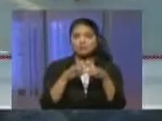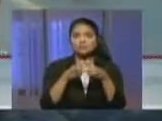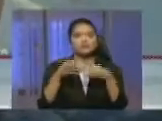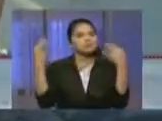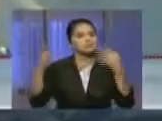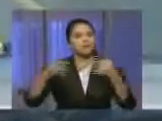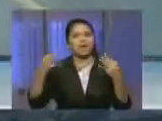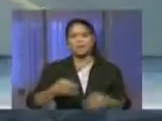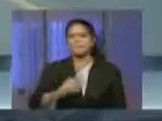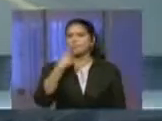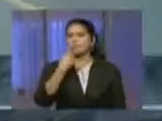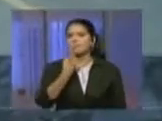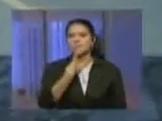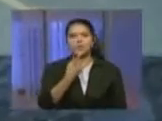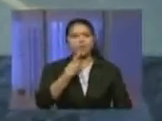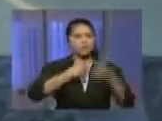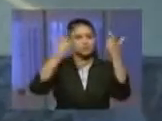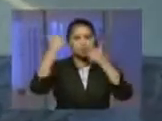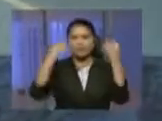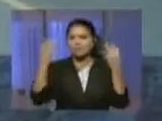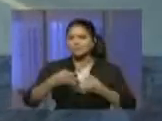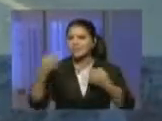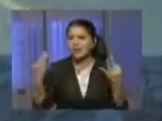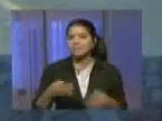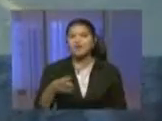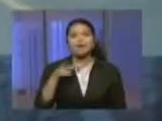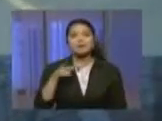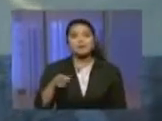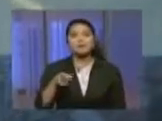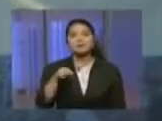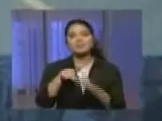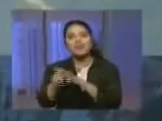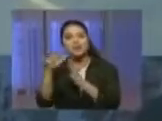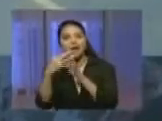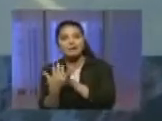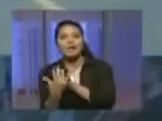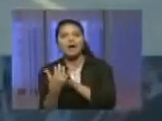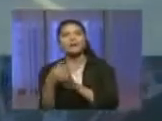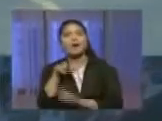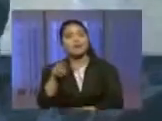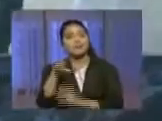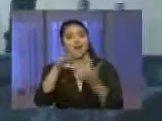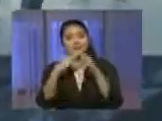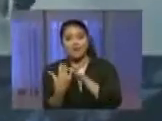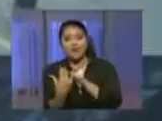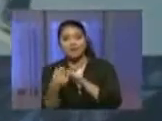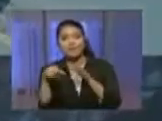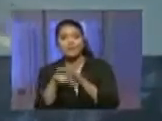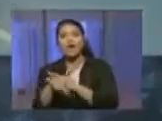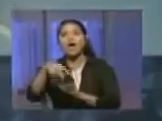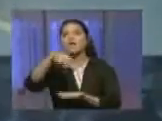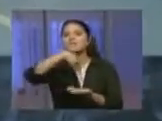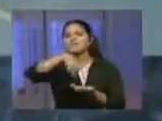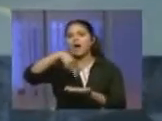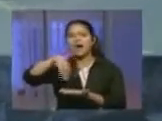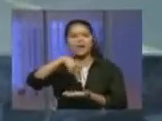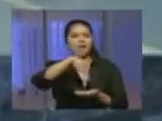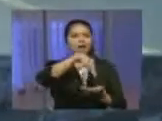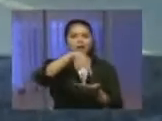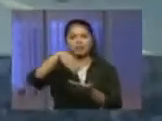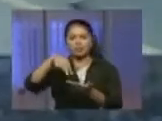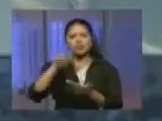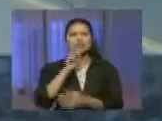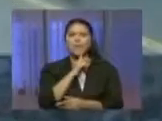siempre dijo nuestro comandante Allí están en el barrio Allí está en el barrio bailando campo eira qué